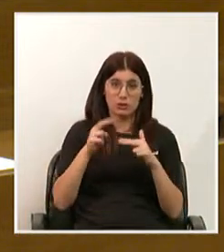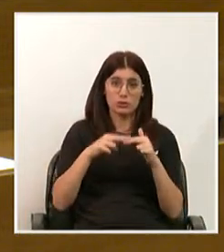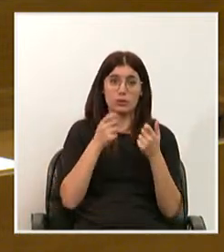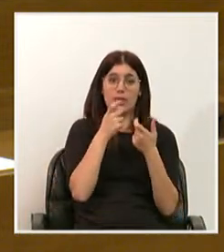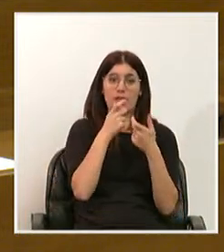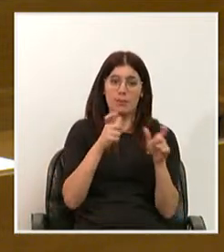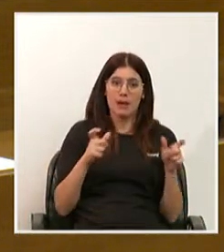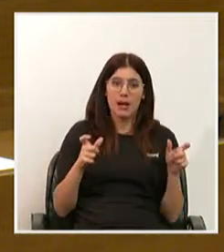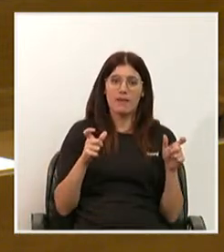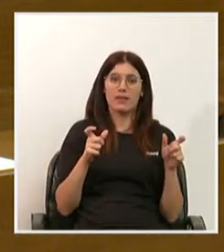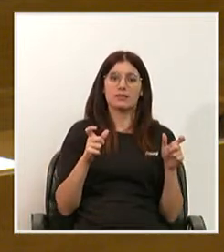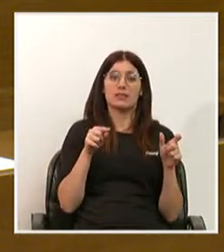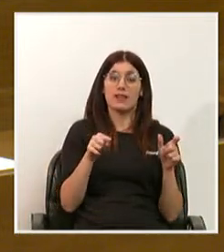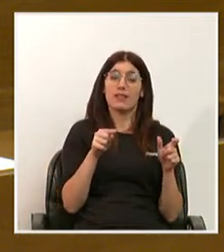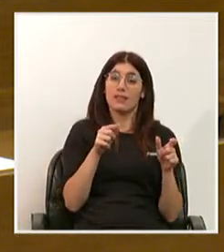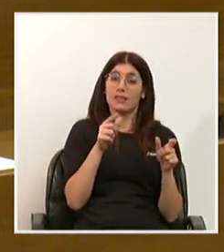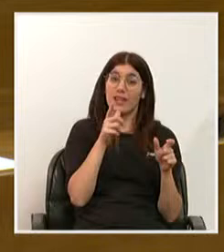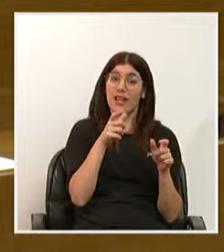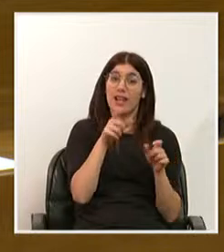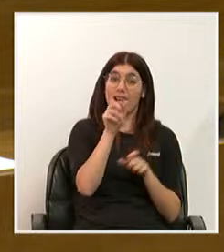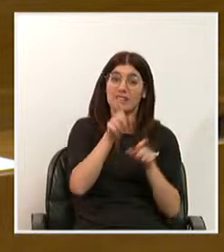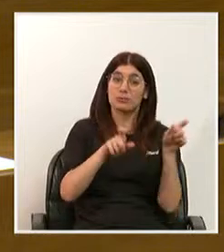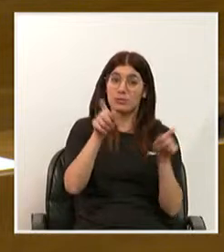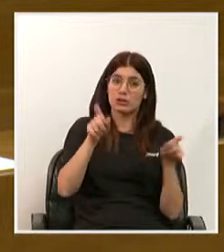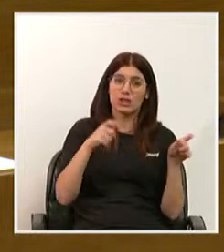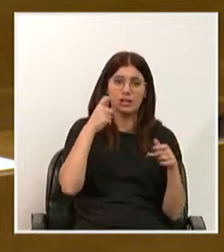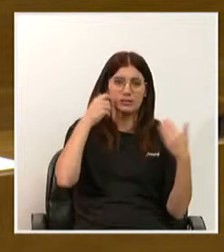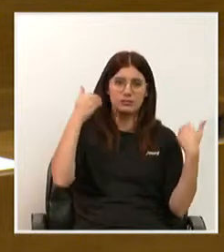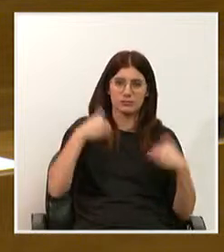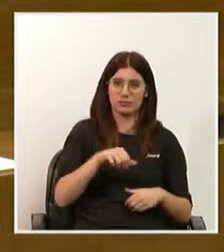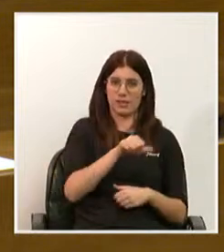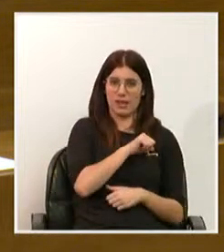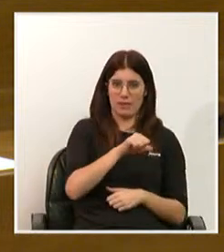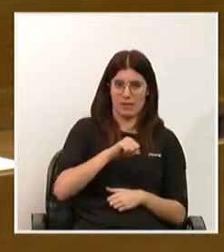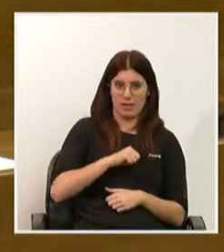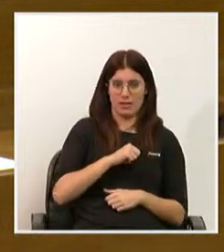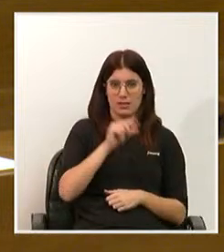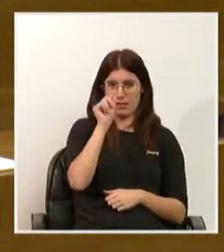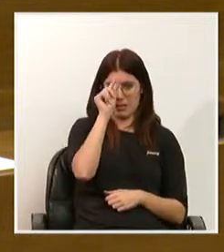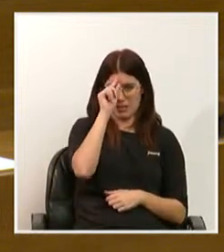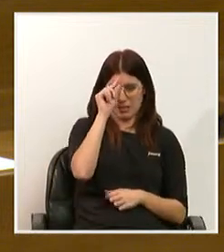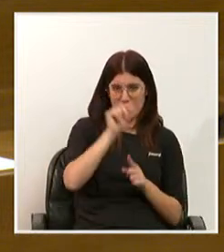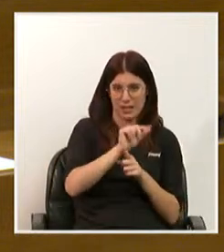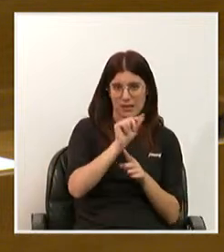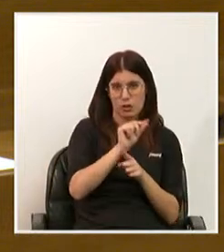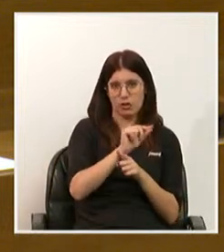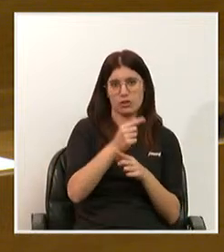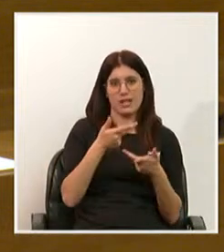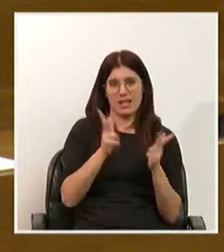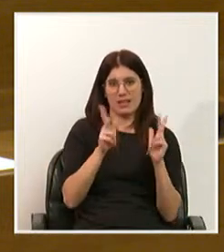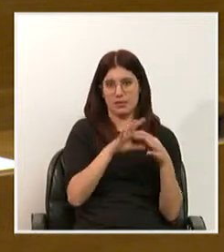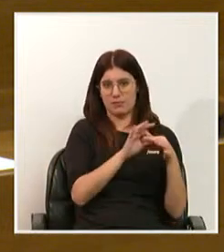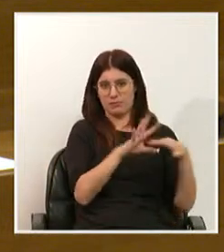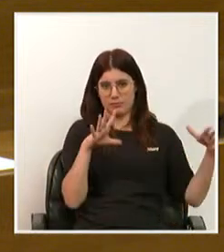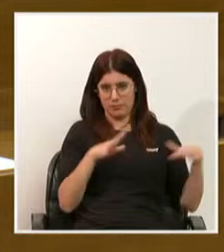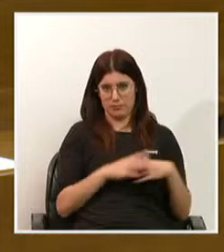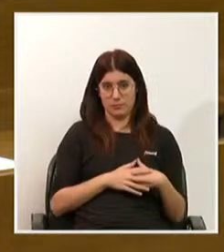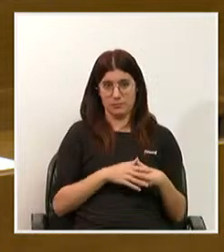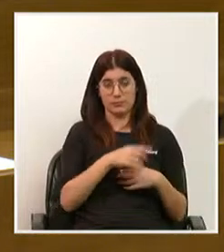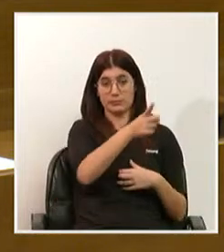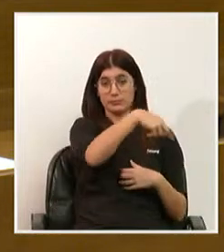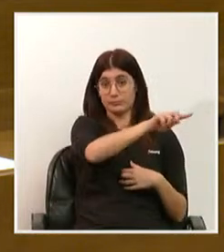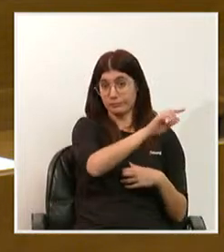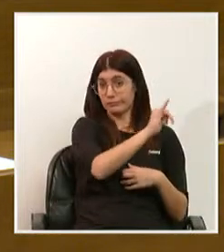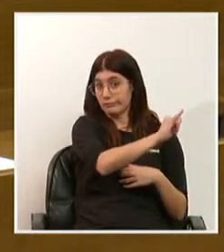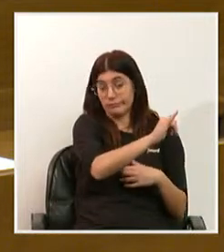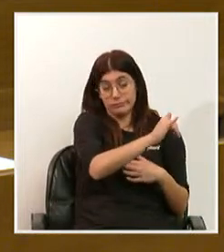de que fan de persones ers independ crític y lures res que yr